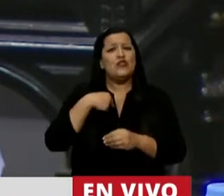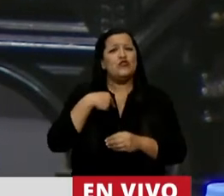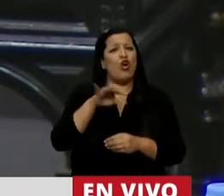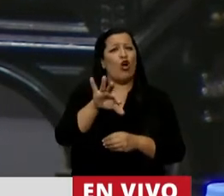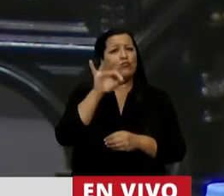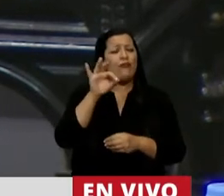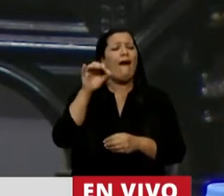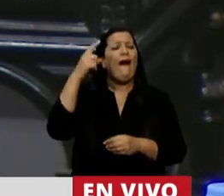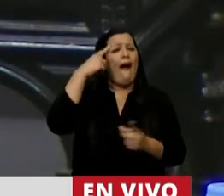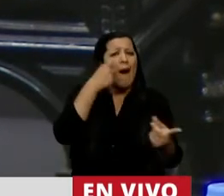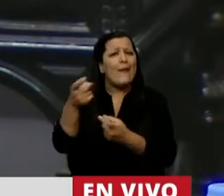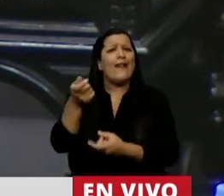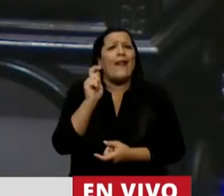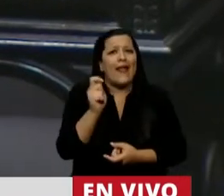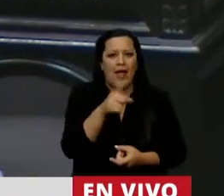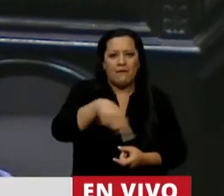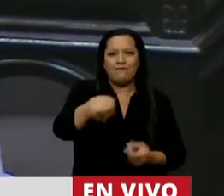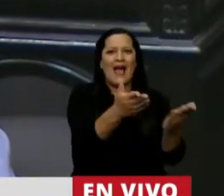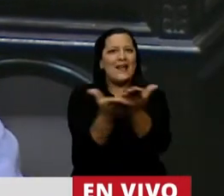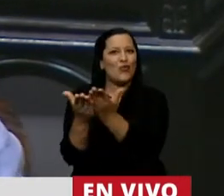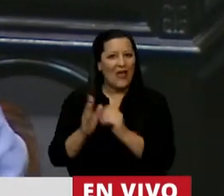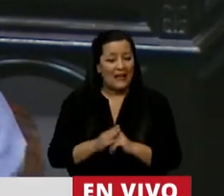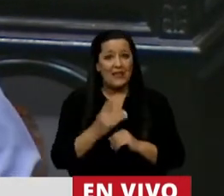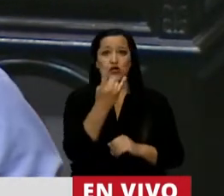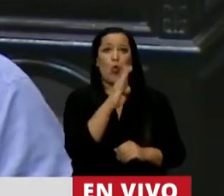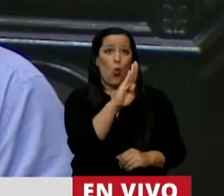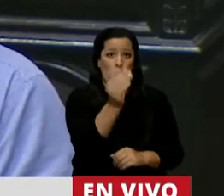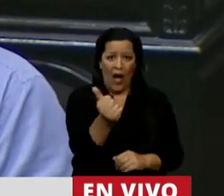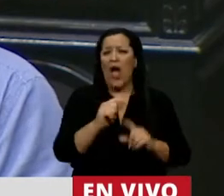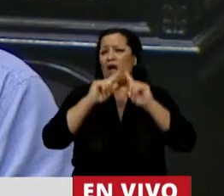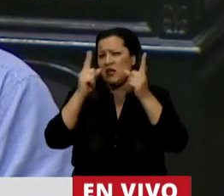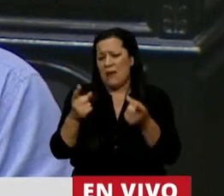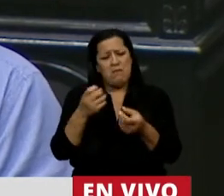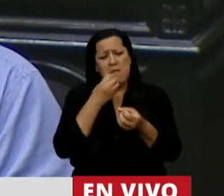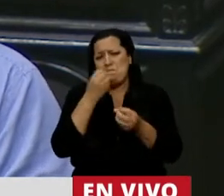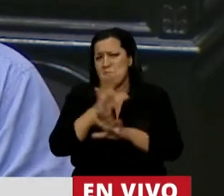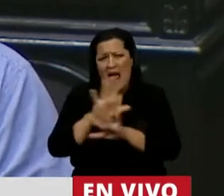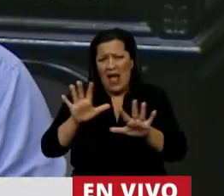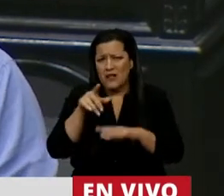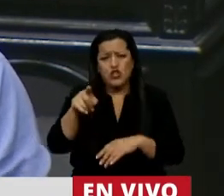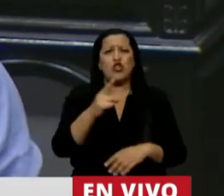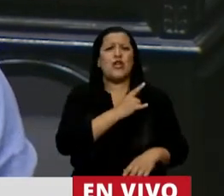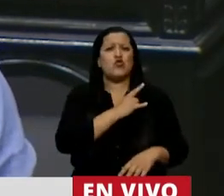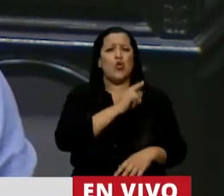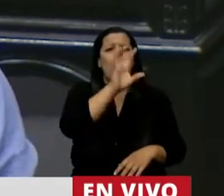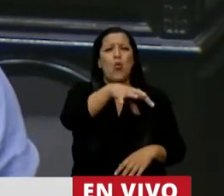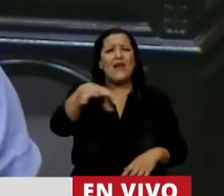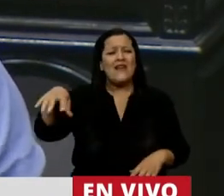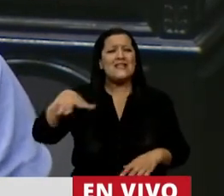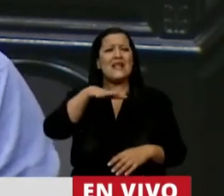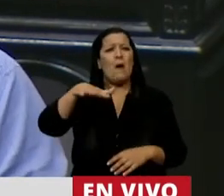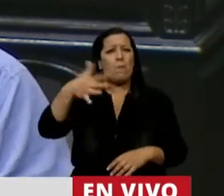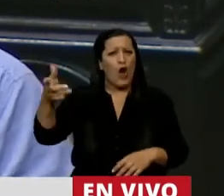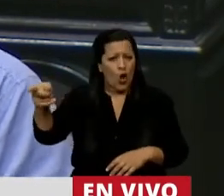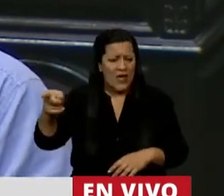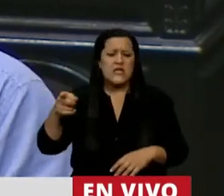mis estudiantes, tanto de la UBA como de las maravillosas universidades del conurbano